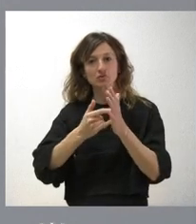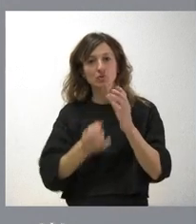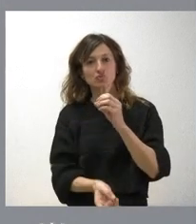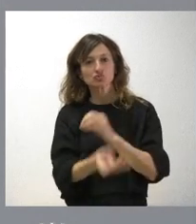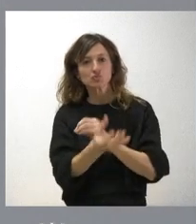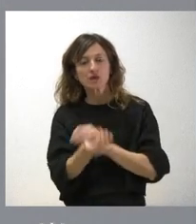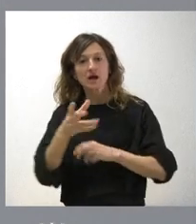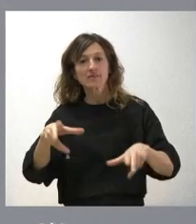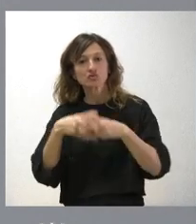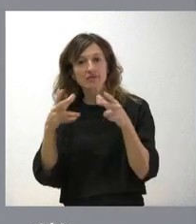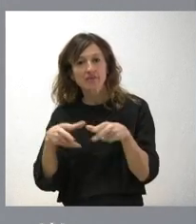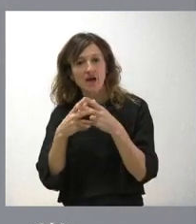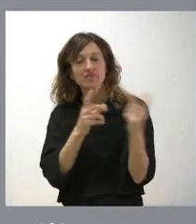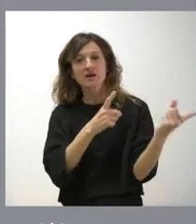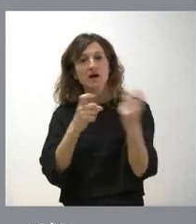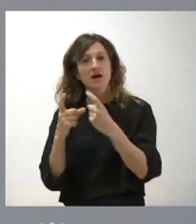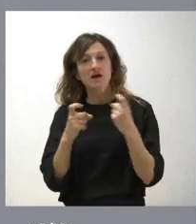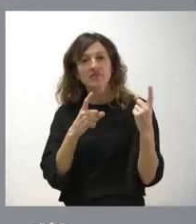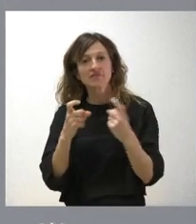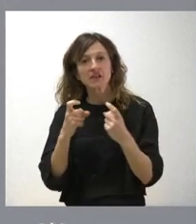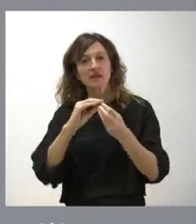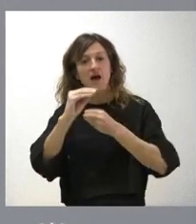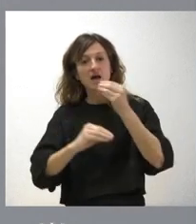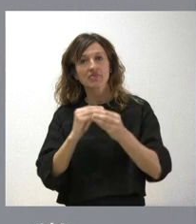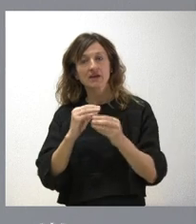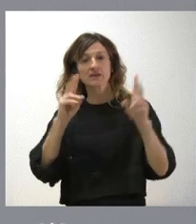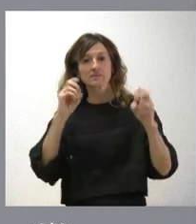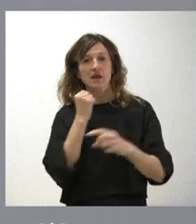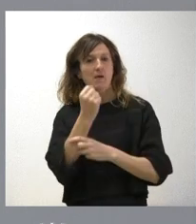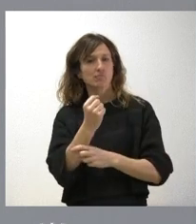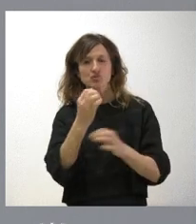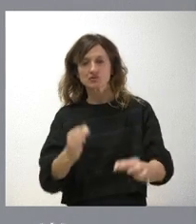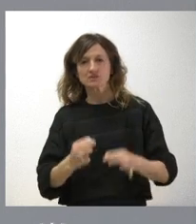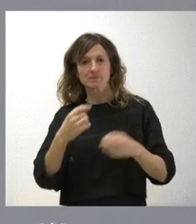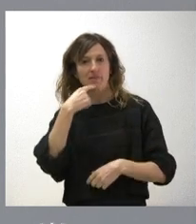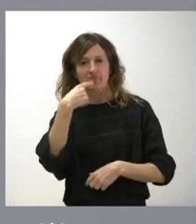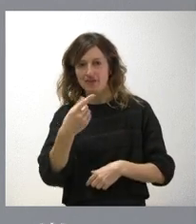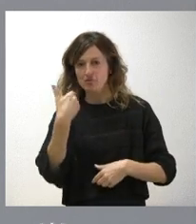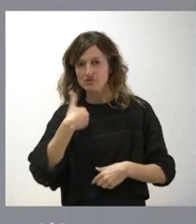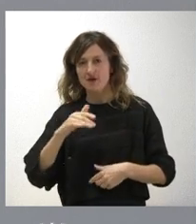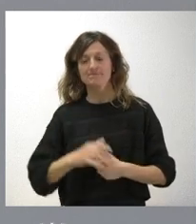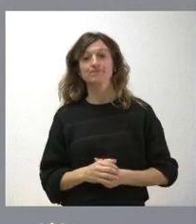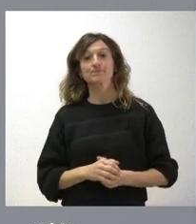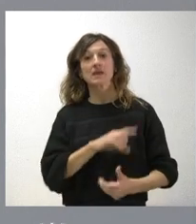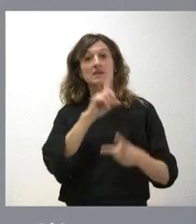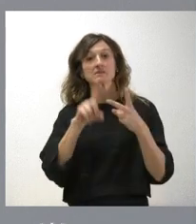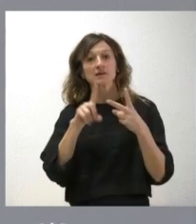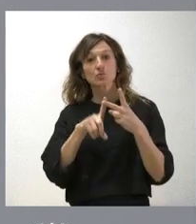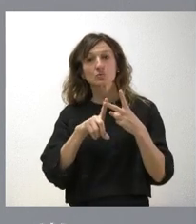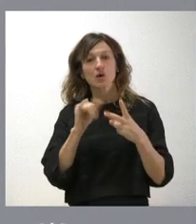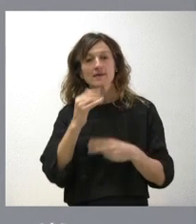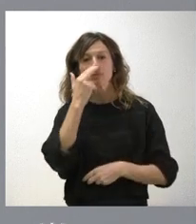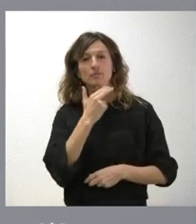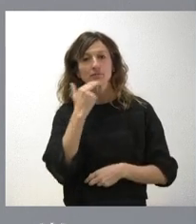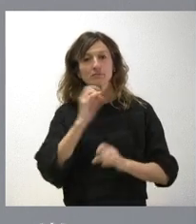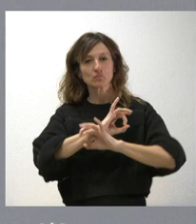de la sociedad y que sea necesaria y que sea realizable va a contar con nuestro apoyo eso ya se lo digo de entrada lo segundo nosotros tenemos un compromiso muy